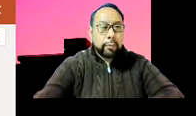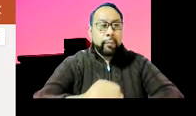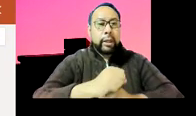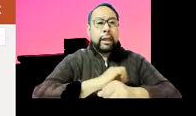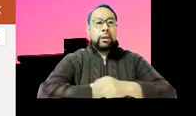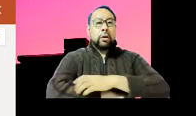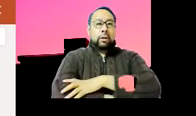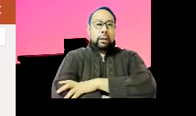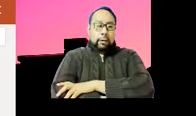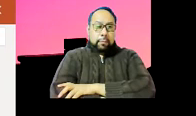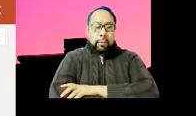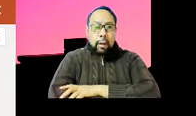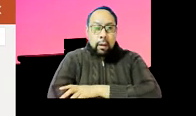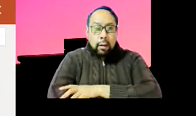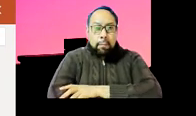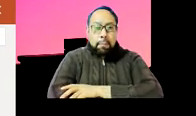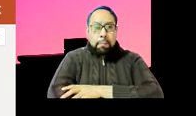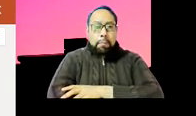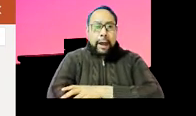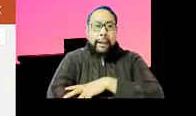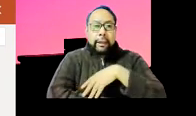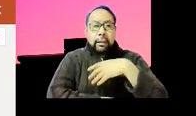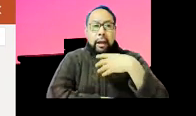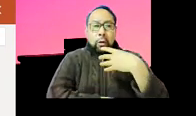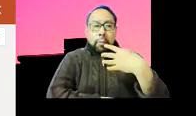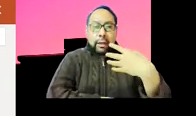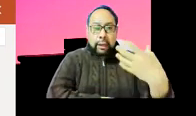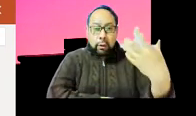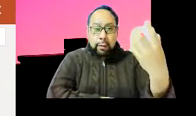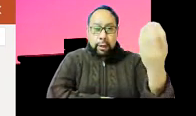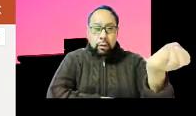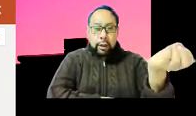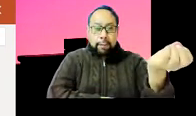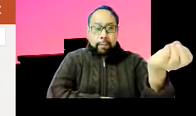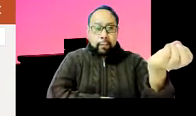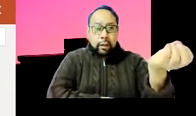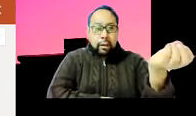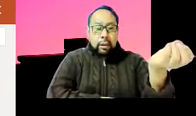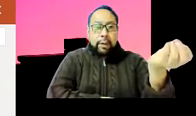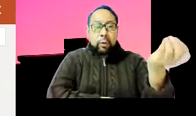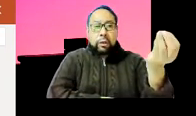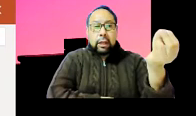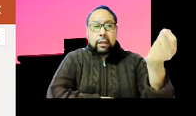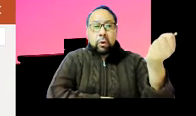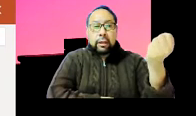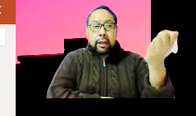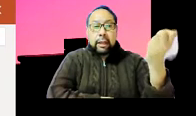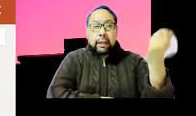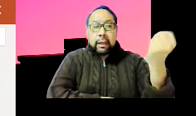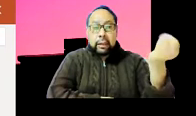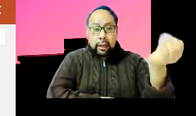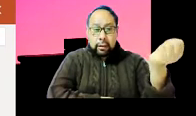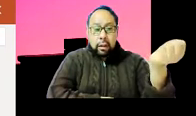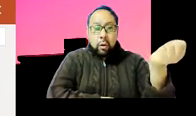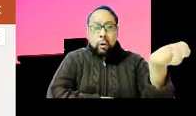seguimos. Entonces, para intentar convencer a otra persona, debemos utilizar una serie